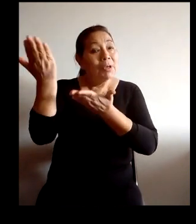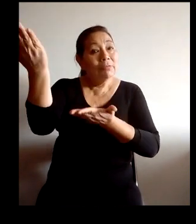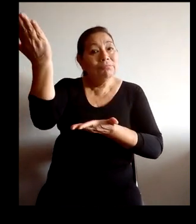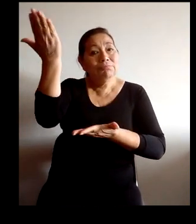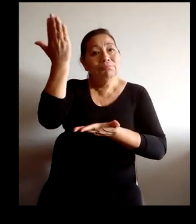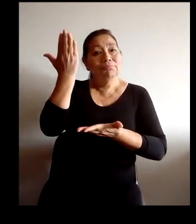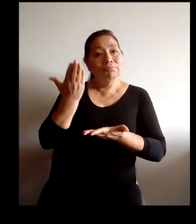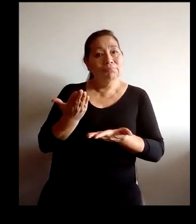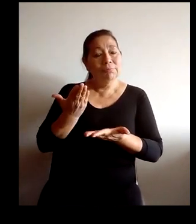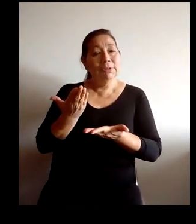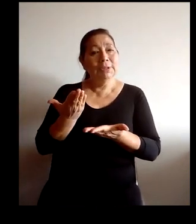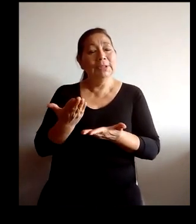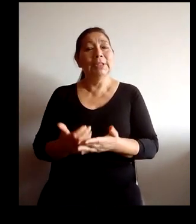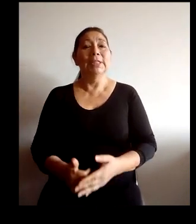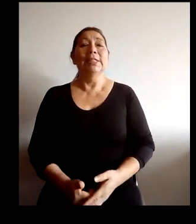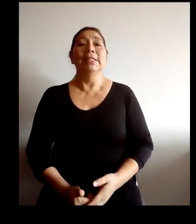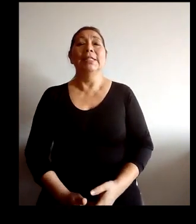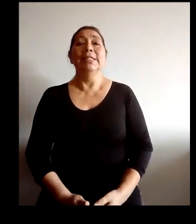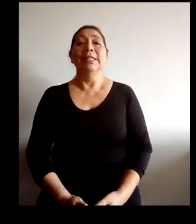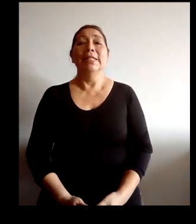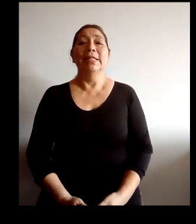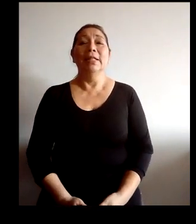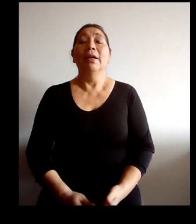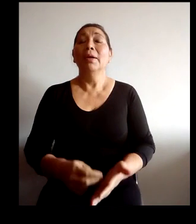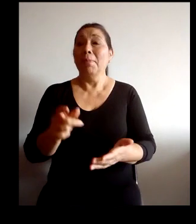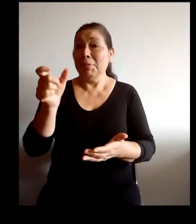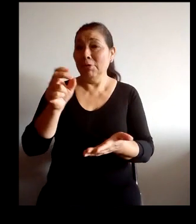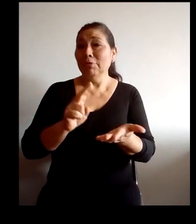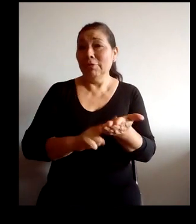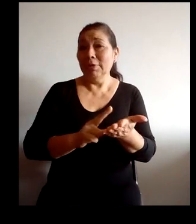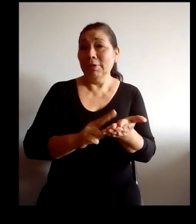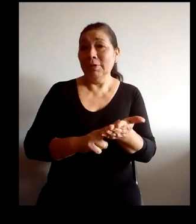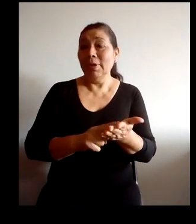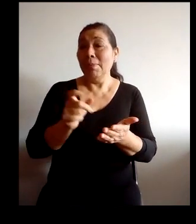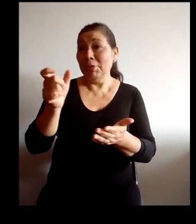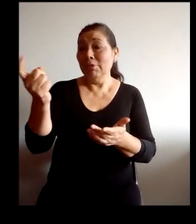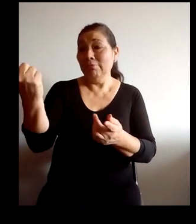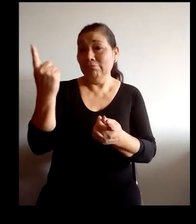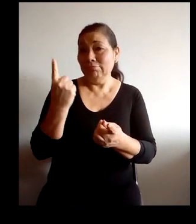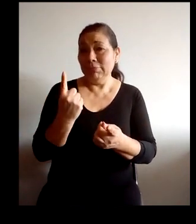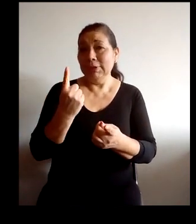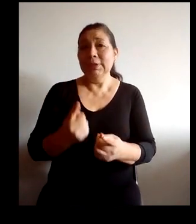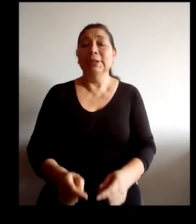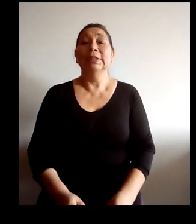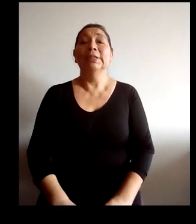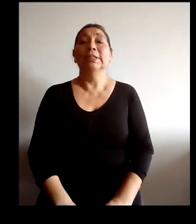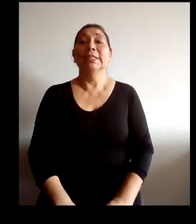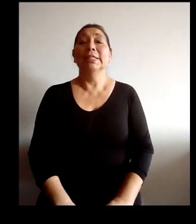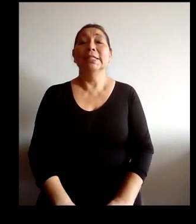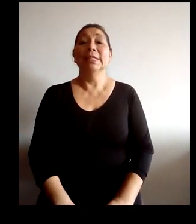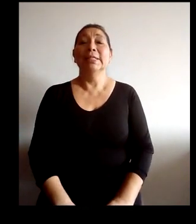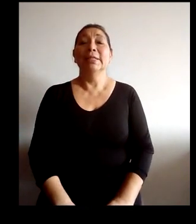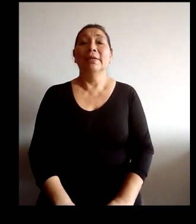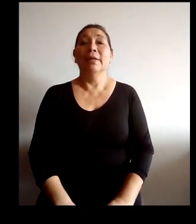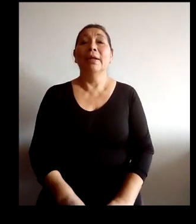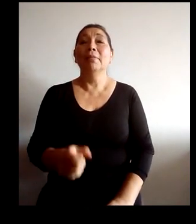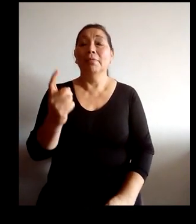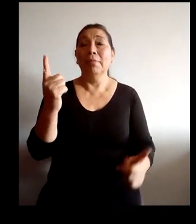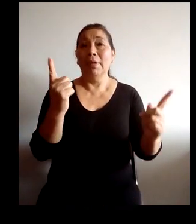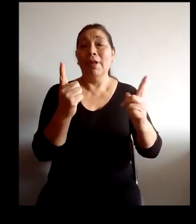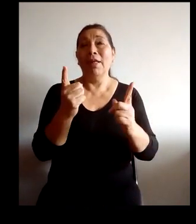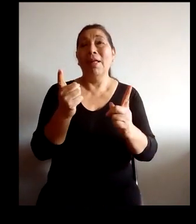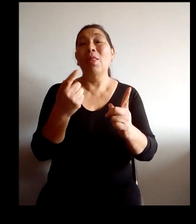y el empleador. En el presente caso, lo que nosotros hemos querido relevar es que él ha